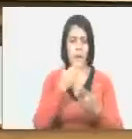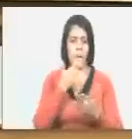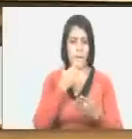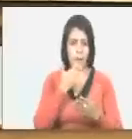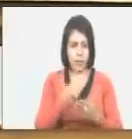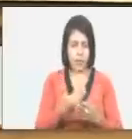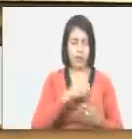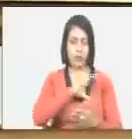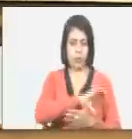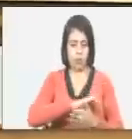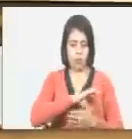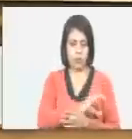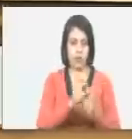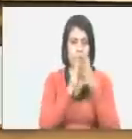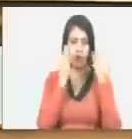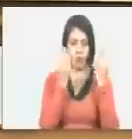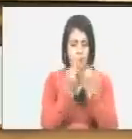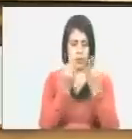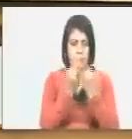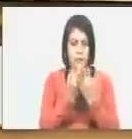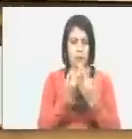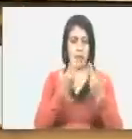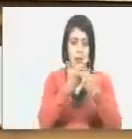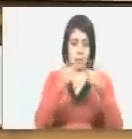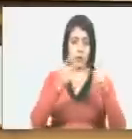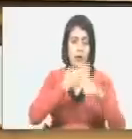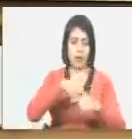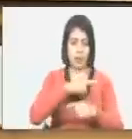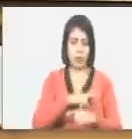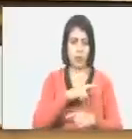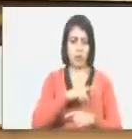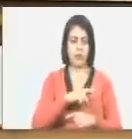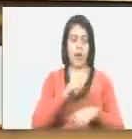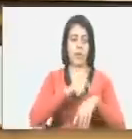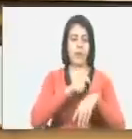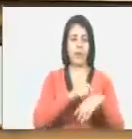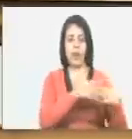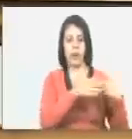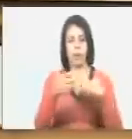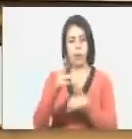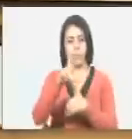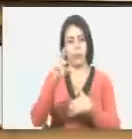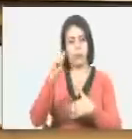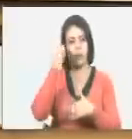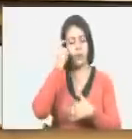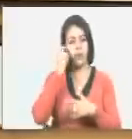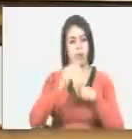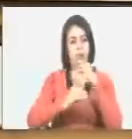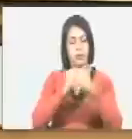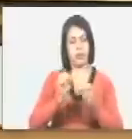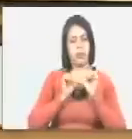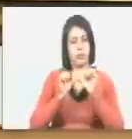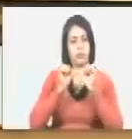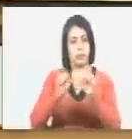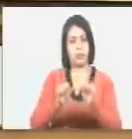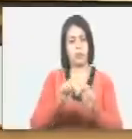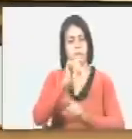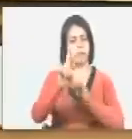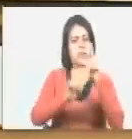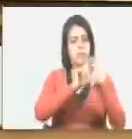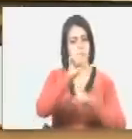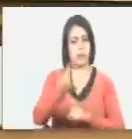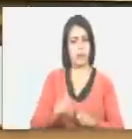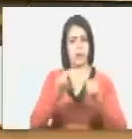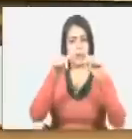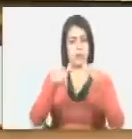a la Comisión Permanente de las Familias, Libertad de Religión y Culto una prórroga de 30 días a los efectos de continuar con la consulta